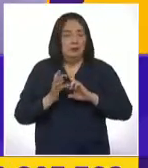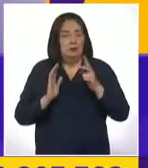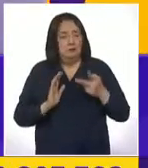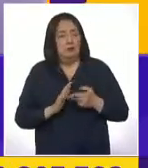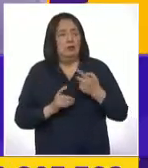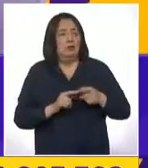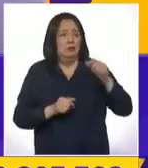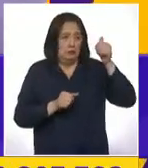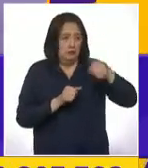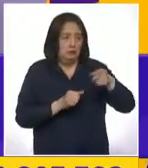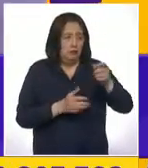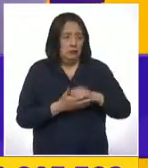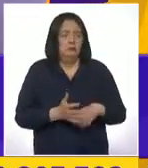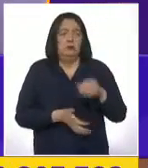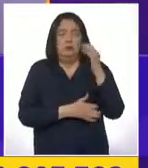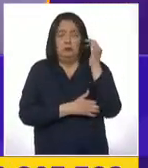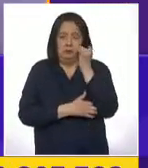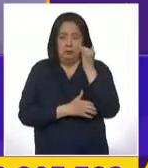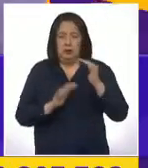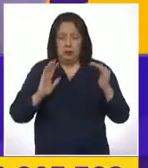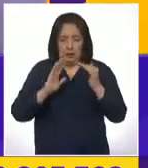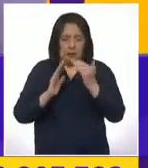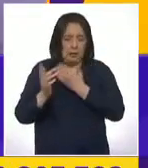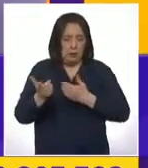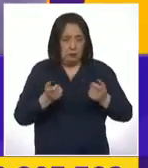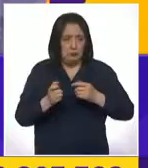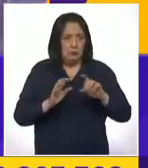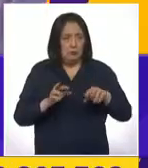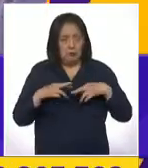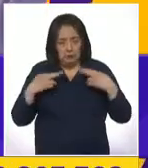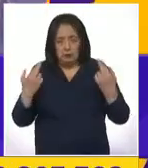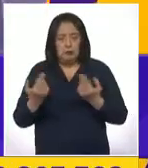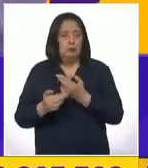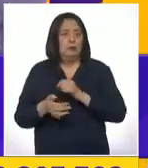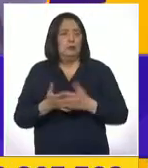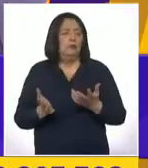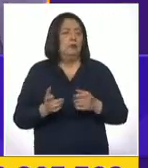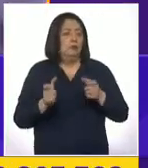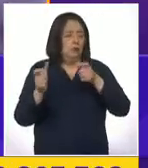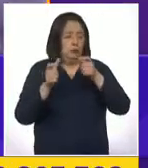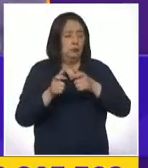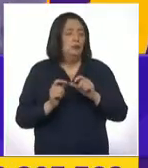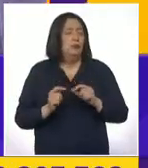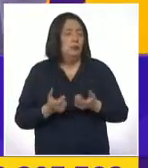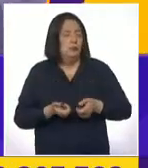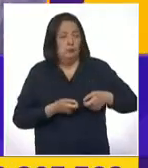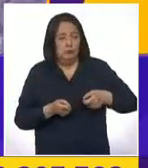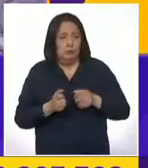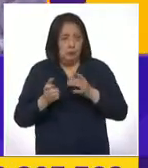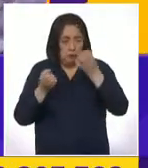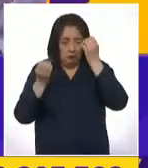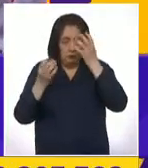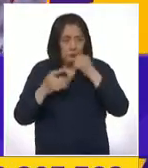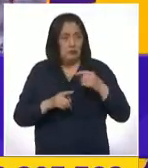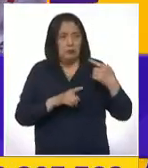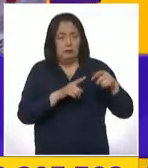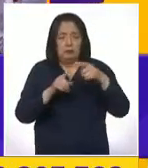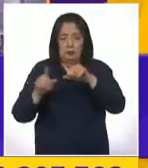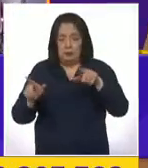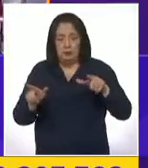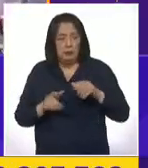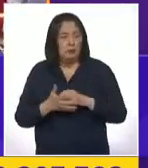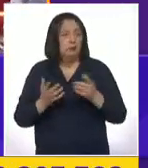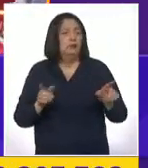que además de tu imagen en Palacio de Gobierno, donde se ha desarrollado este encuentro con rondas campesinas, estamos con nuestras ventanas informativas en diversos puntos,